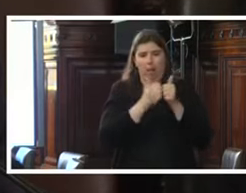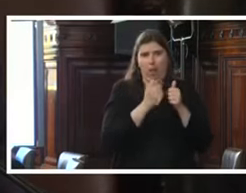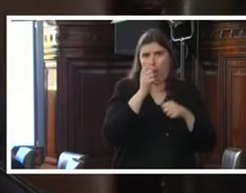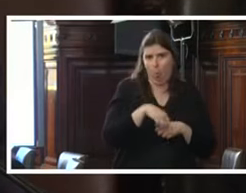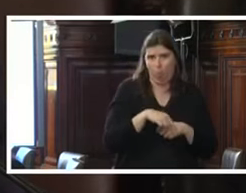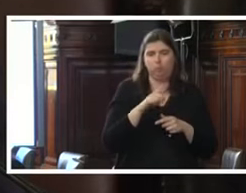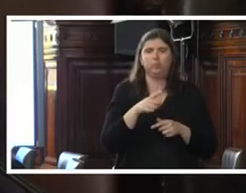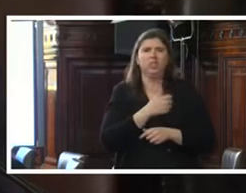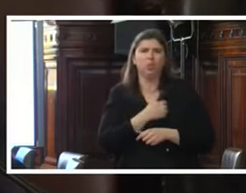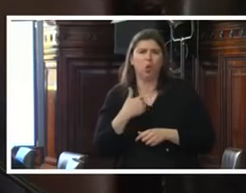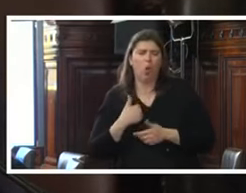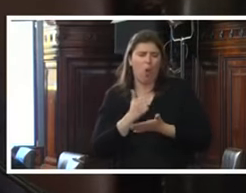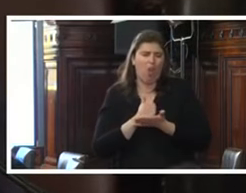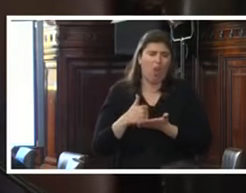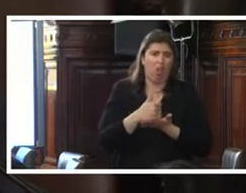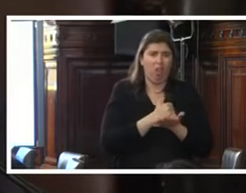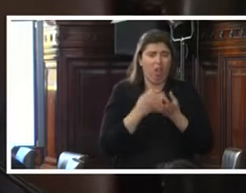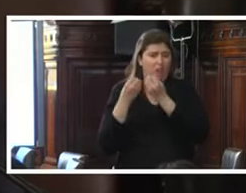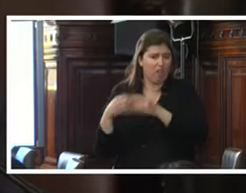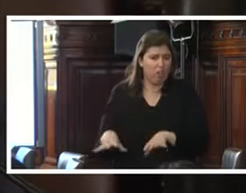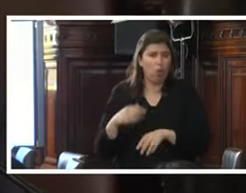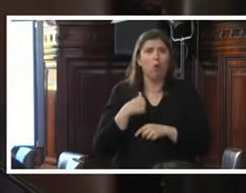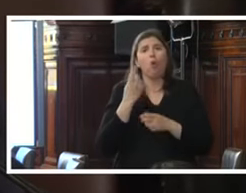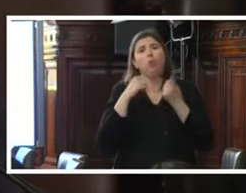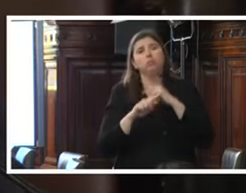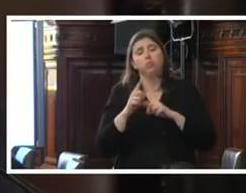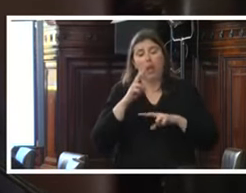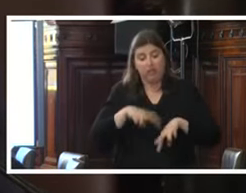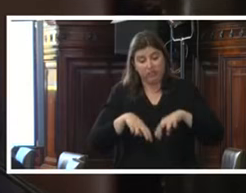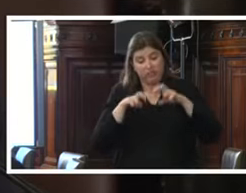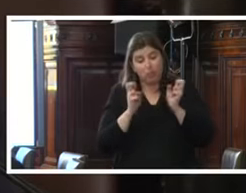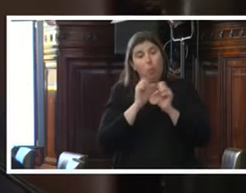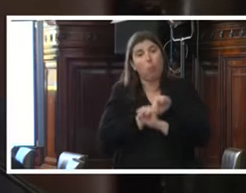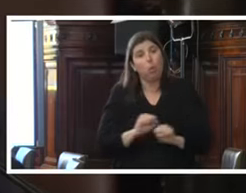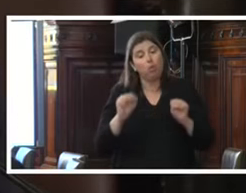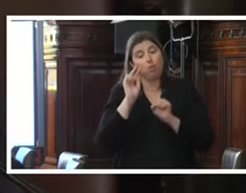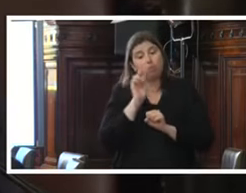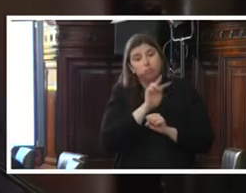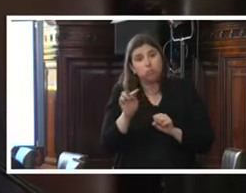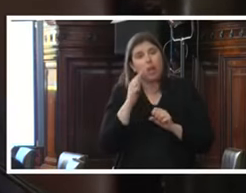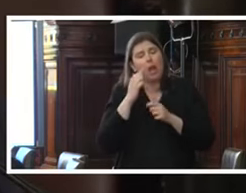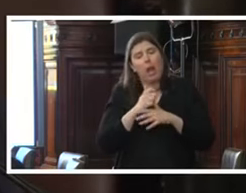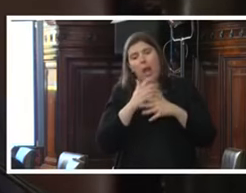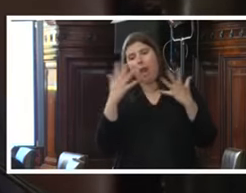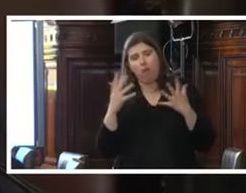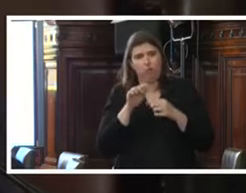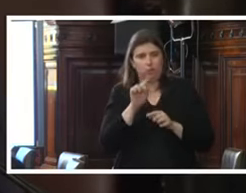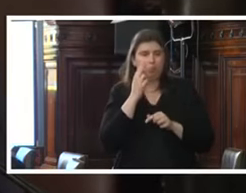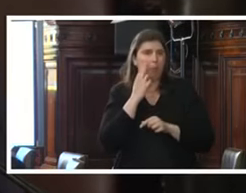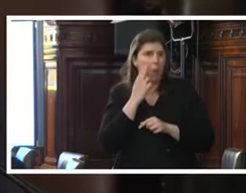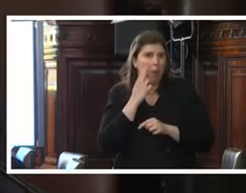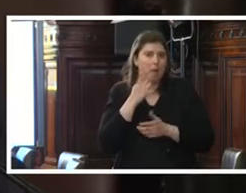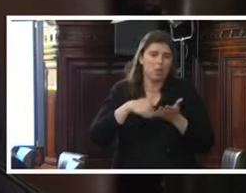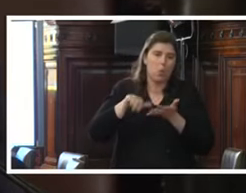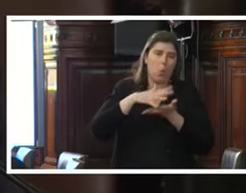de la soledad y abandono queremos destacar que a través de nuestra experiencia de campo en el trabajo hemos podido presenciar la grave afectación que tienen esos elementos en nuestra